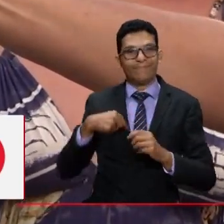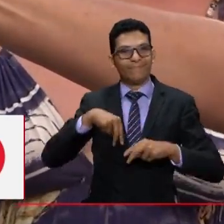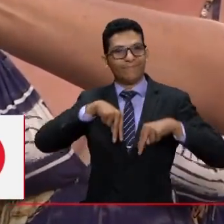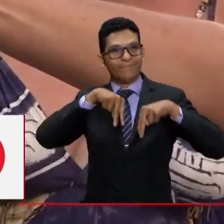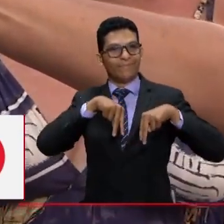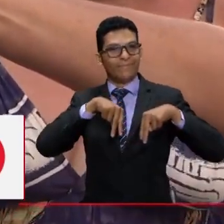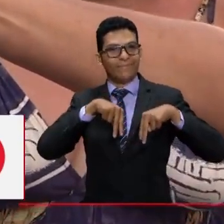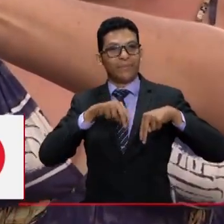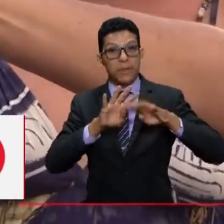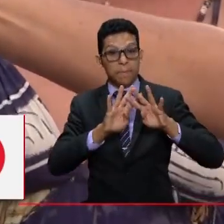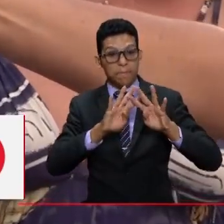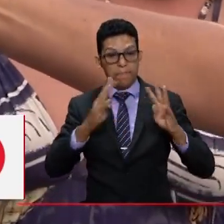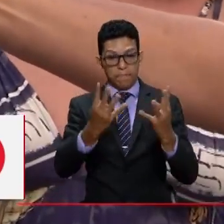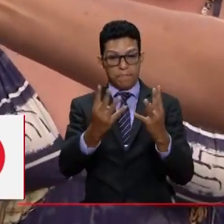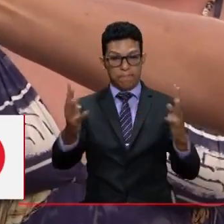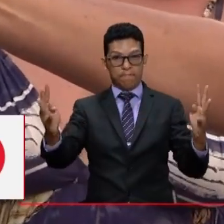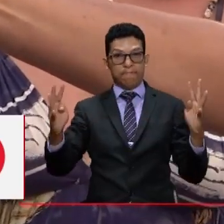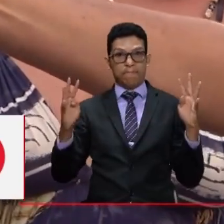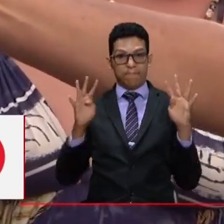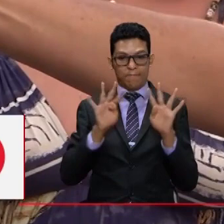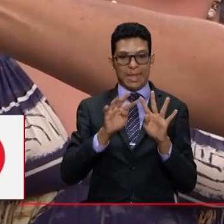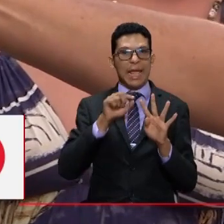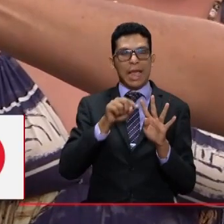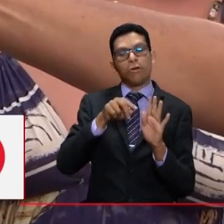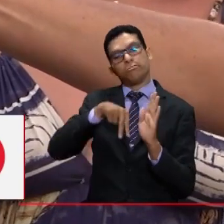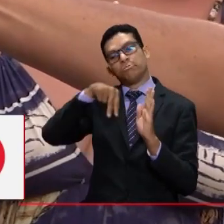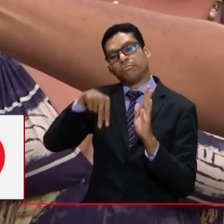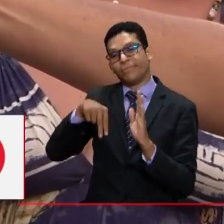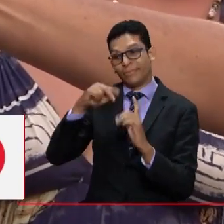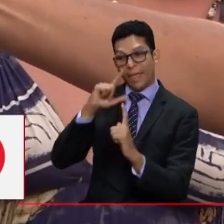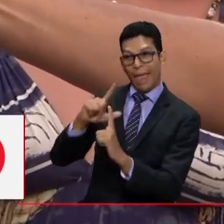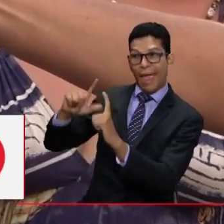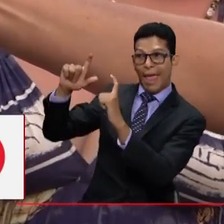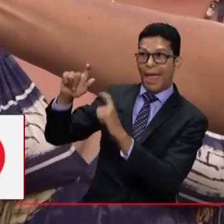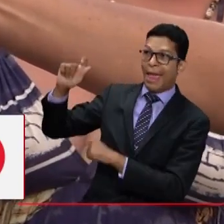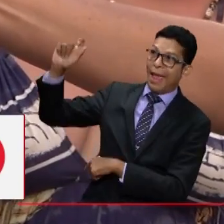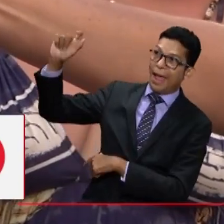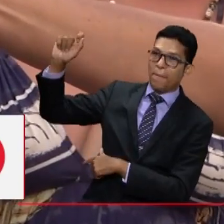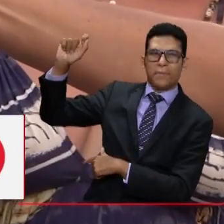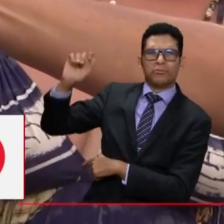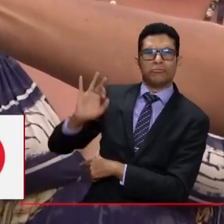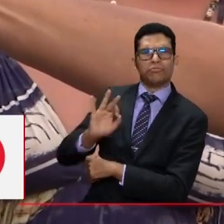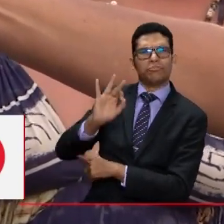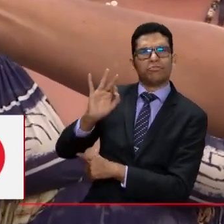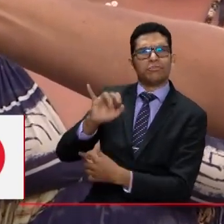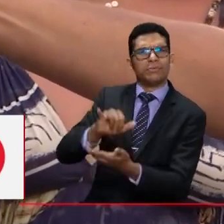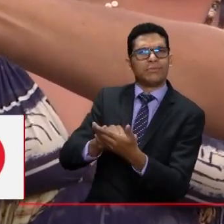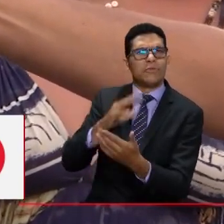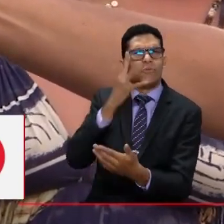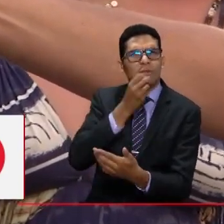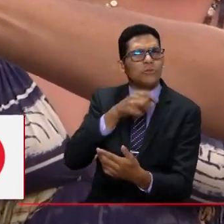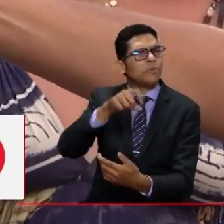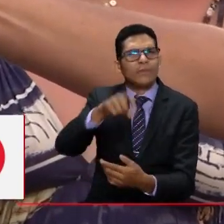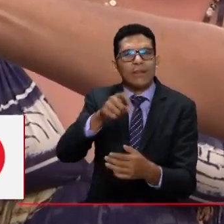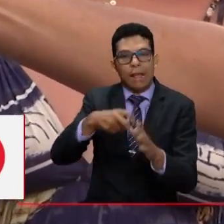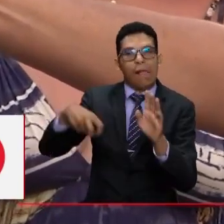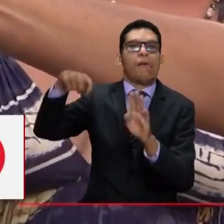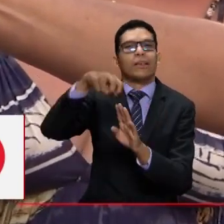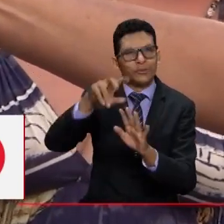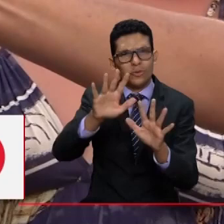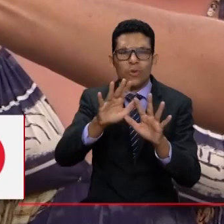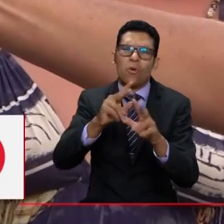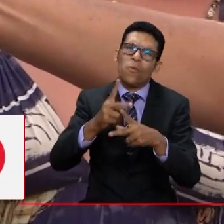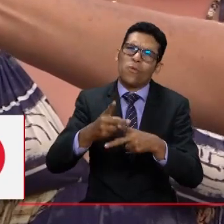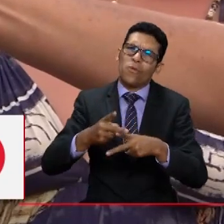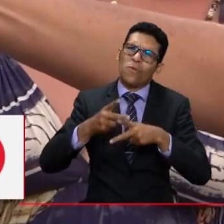la rejita que se ha puesto y tomarse la foto, salen unas excelentes fotos, hermosas, no hay necesidad de subirse, hay que